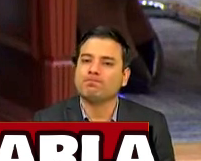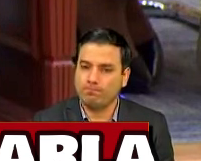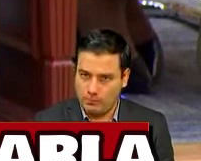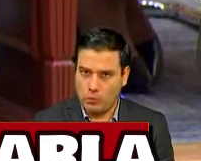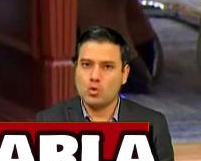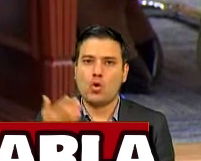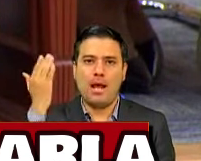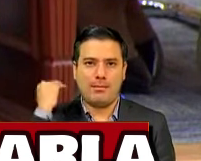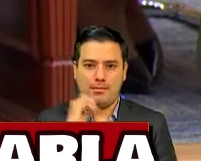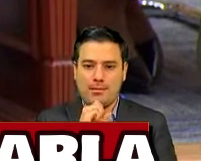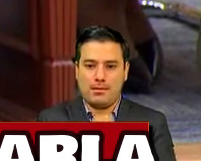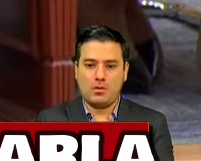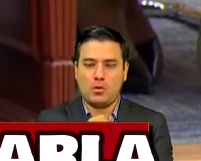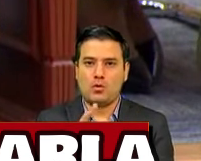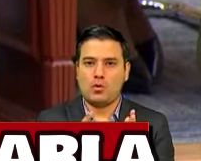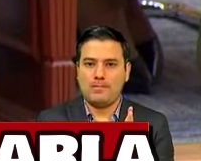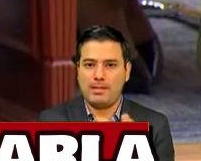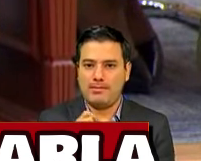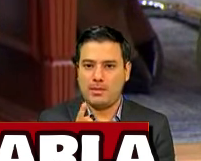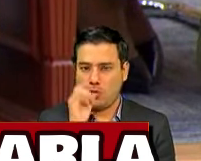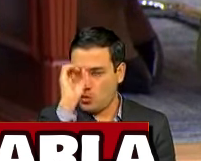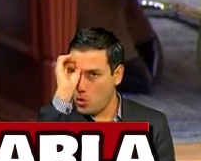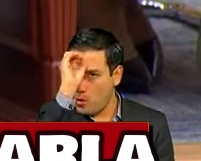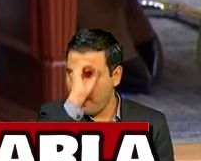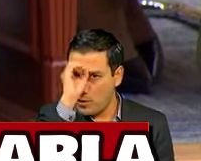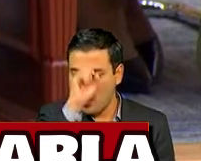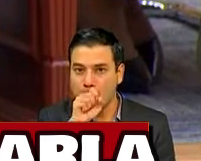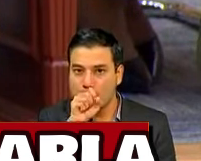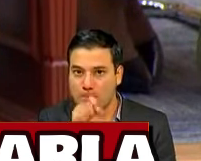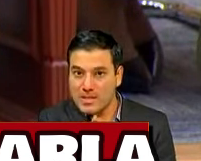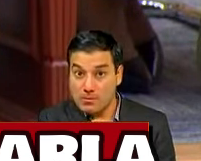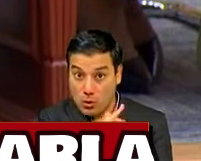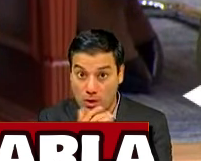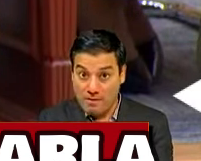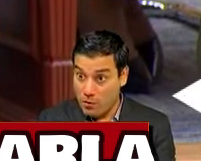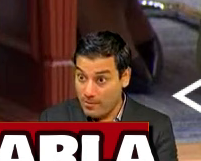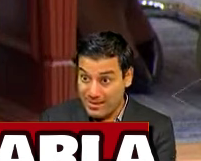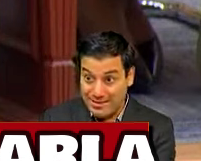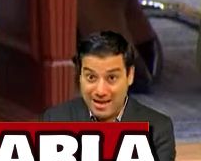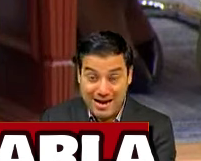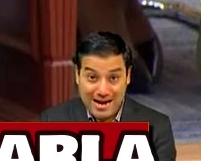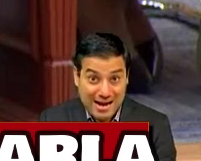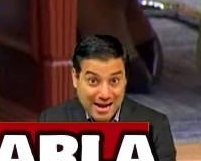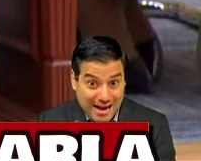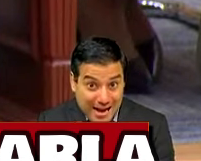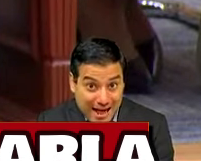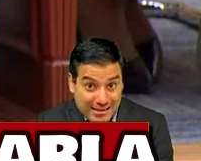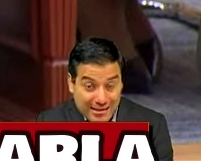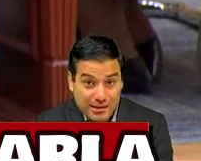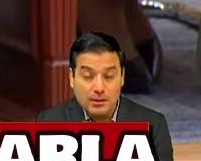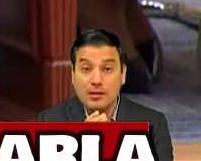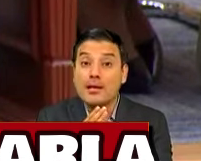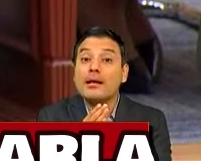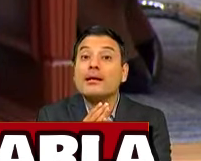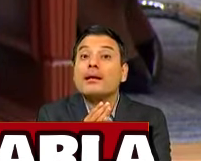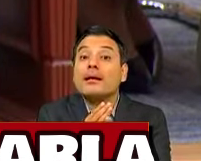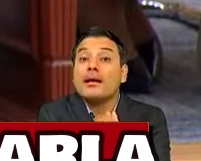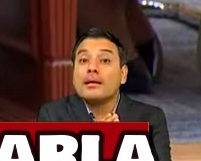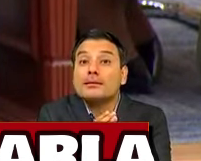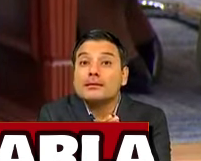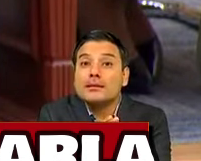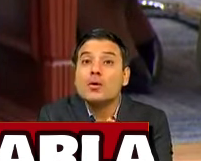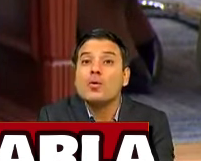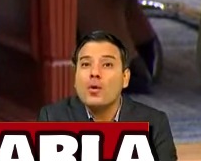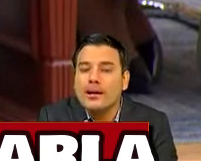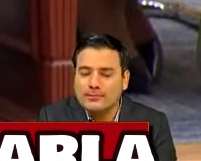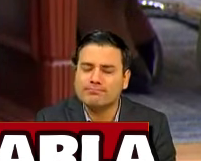criterio de 2021 que ante la no presentación de un informe, esta es la consecuencia, con la salvedad de